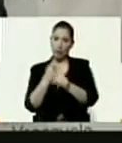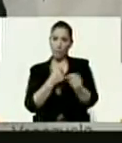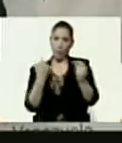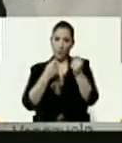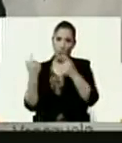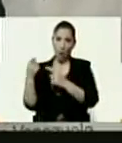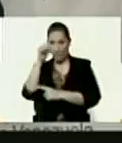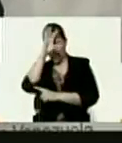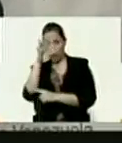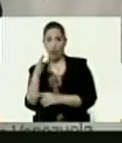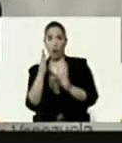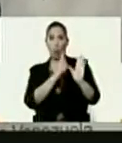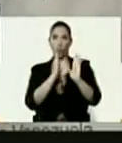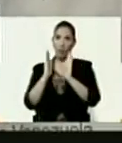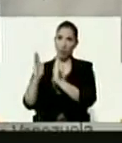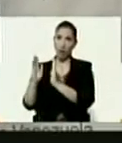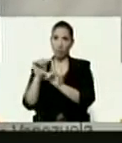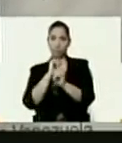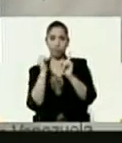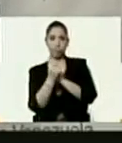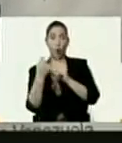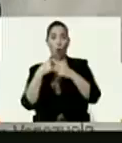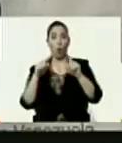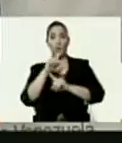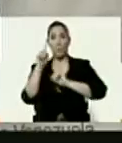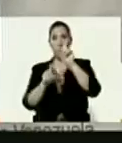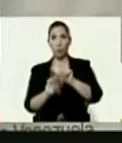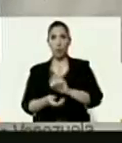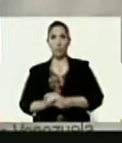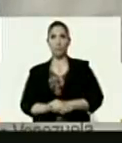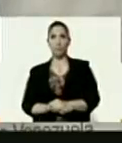y ecológica. ¿Alguna otra pregunta?